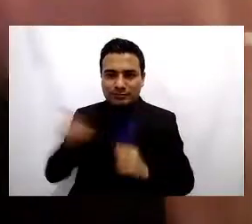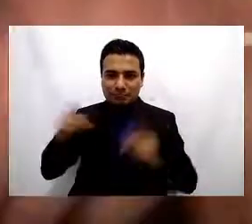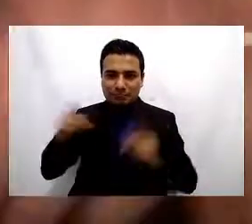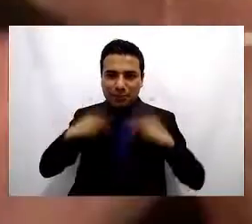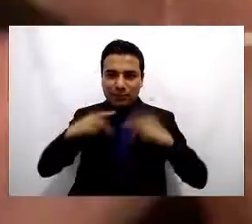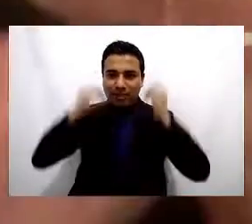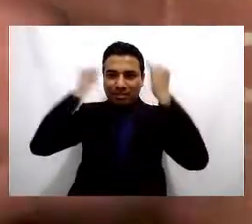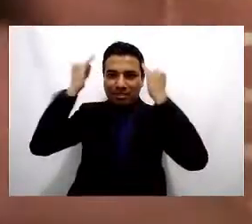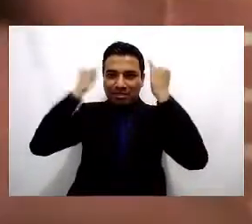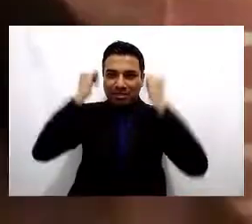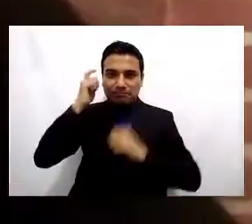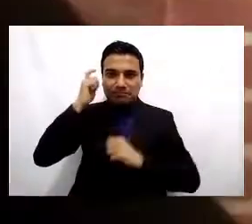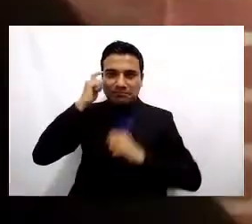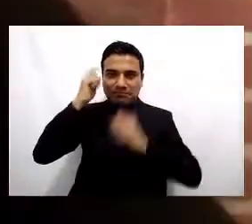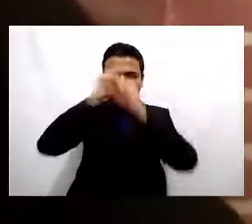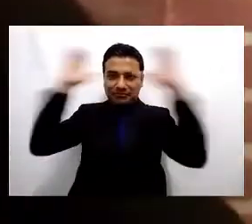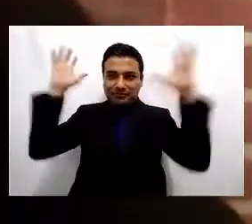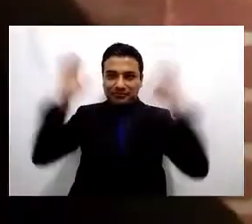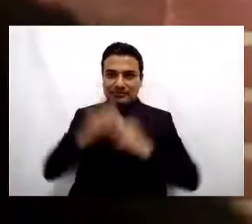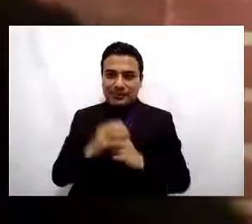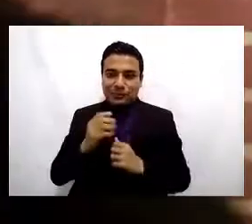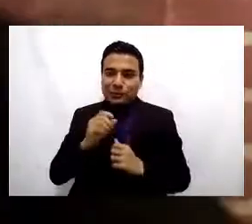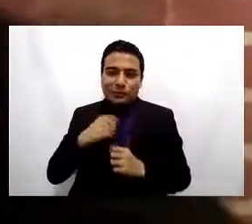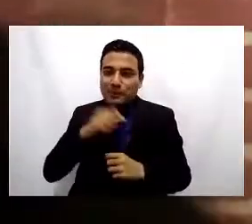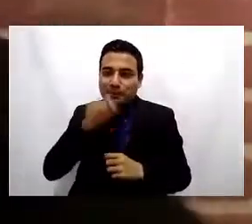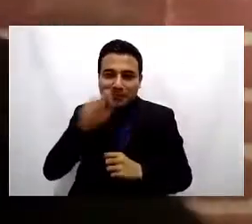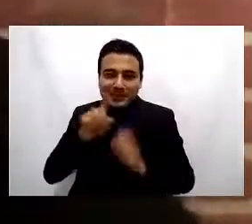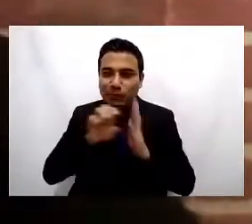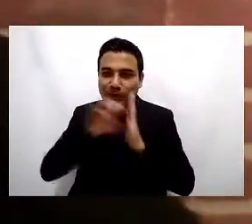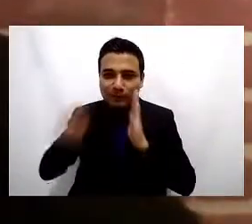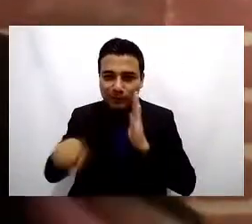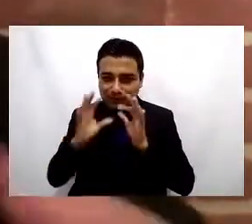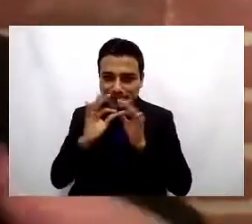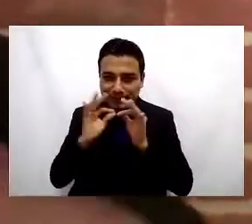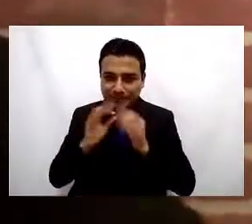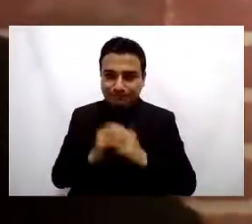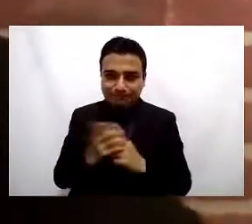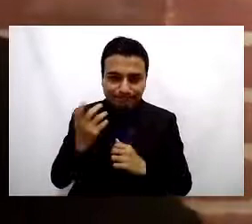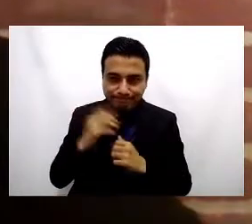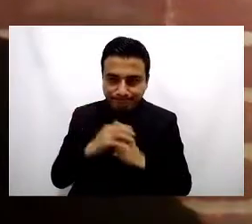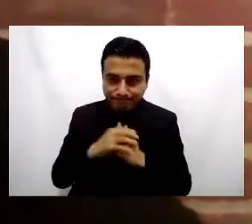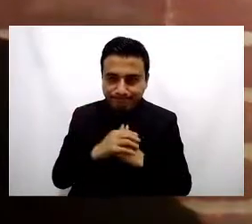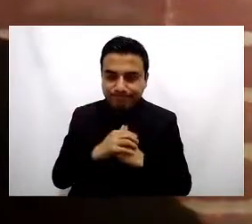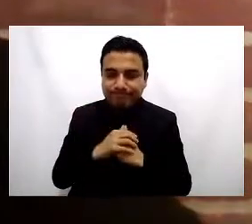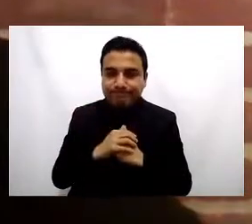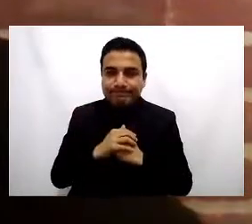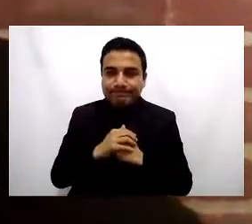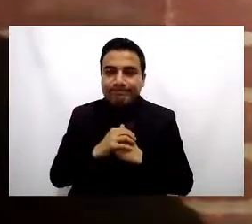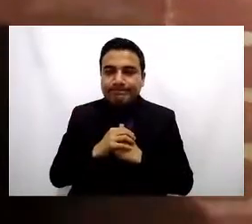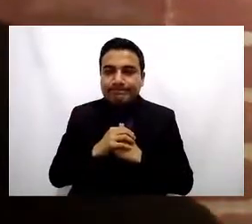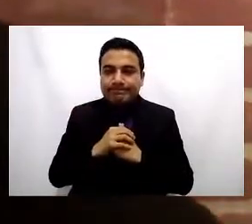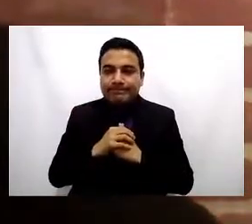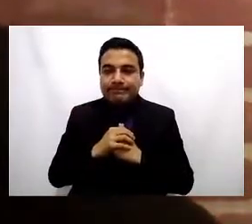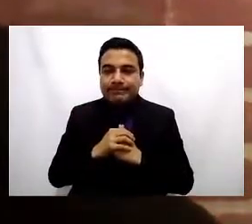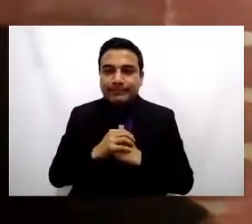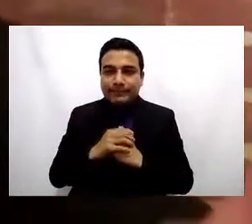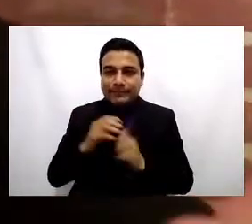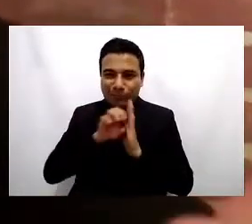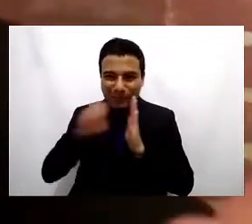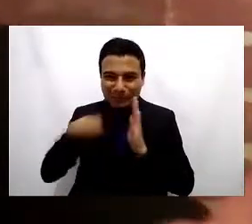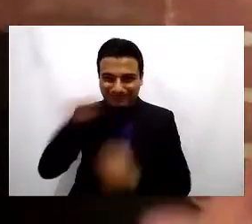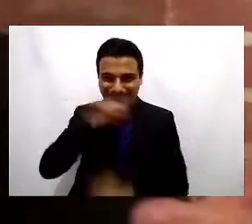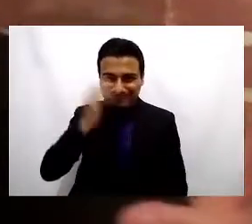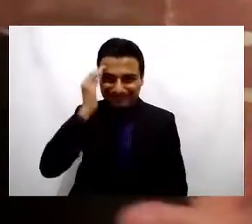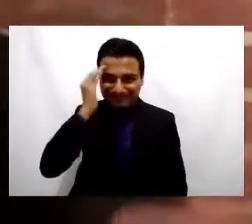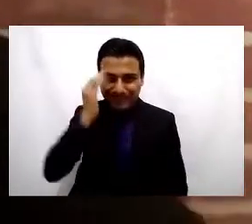encuentra coincidencias. Yo siempre doy el mismo ejemplo y es... para llevarlo a un lugar más cercano, los celos,